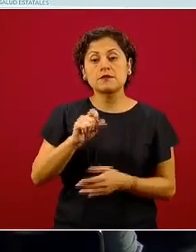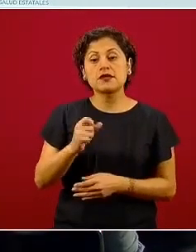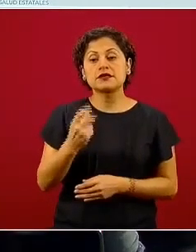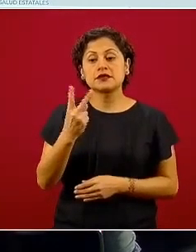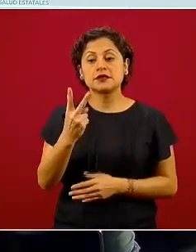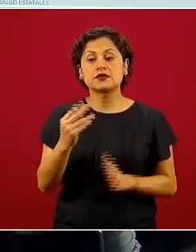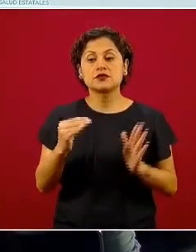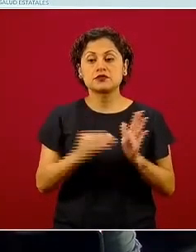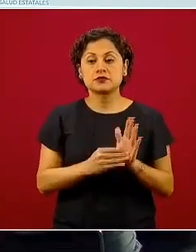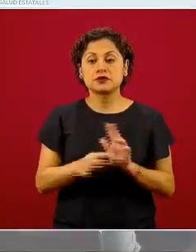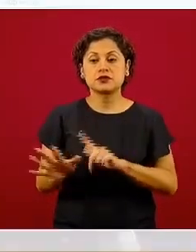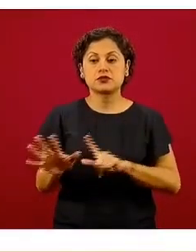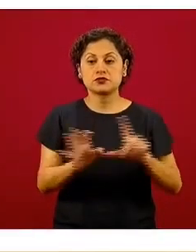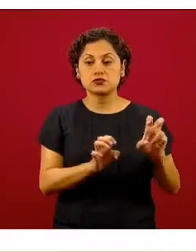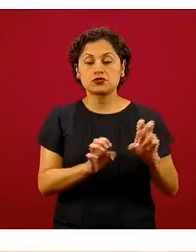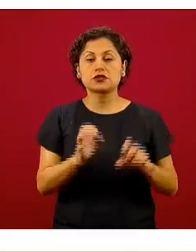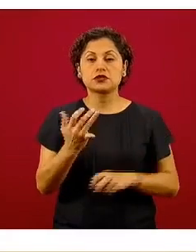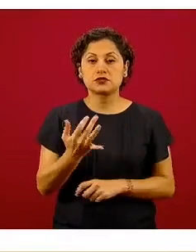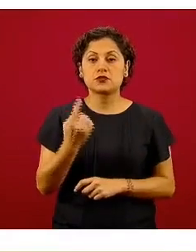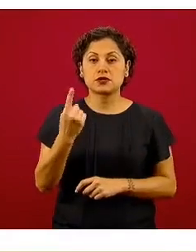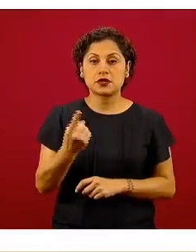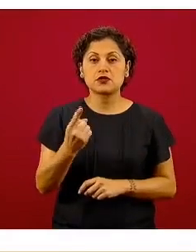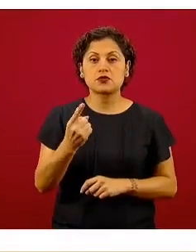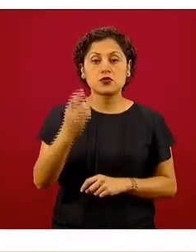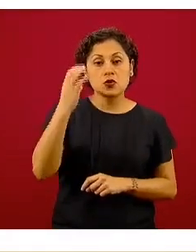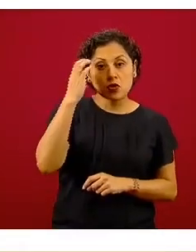22.851 camas IRAG total que se reportaron,